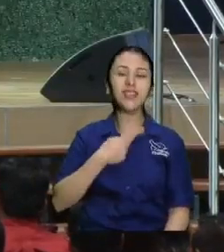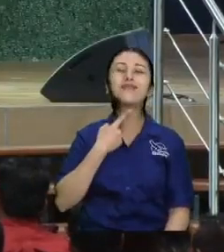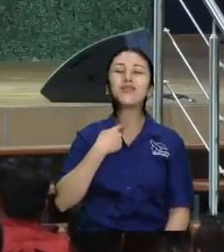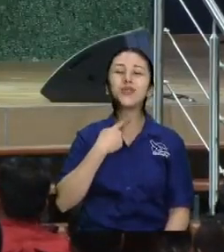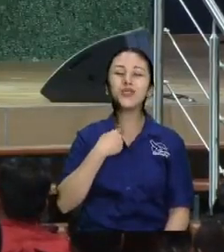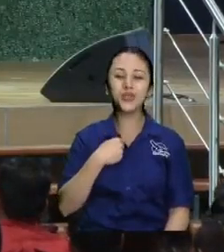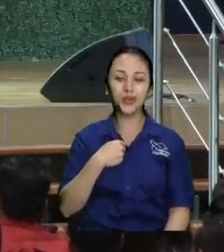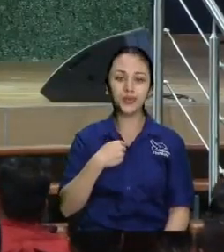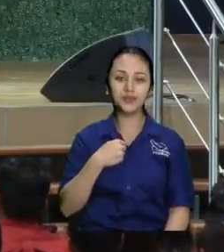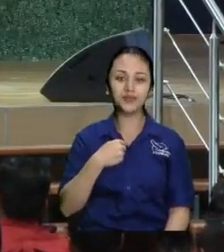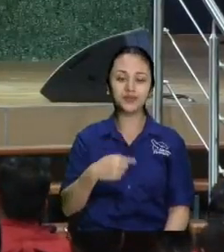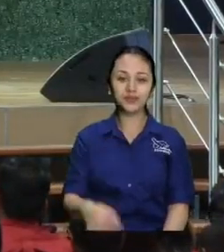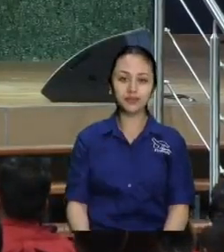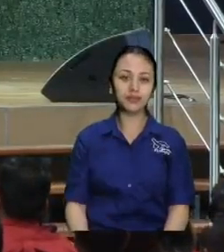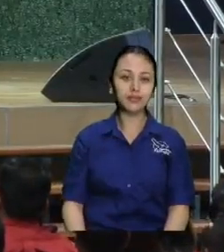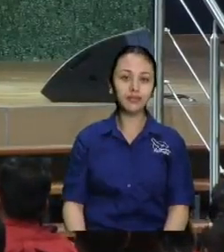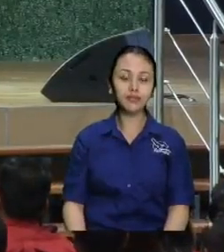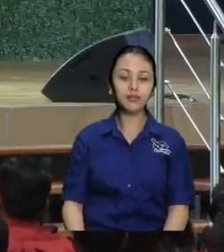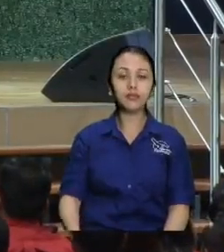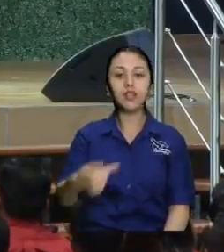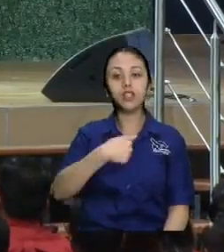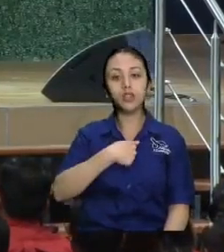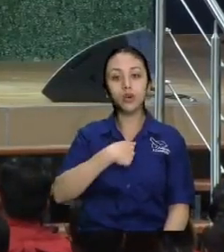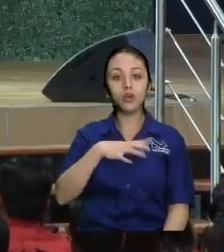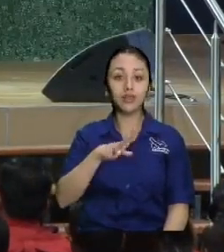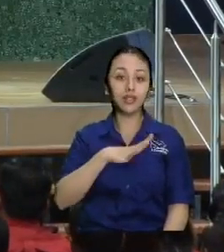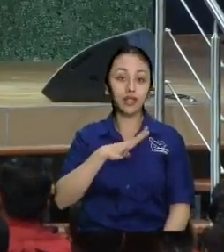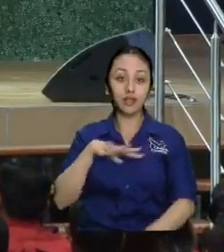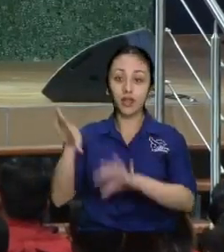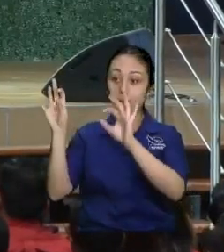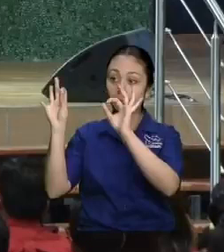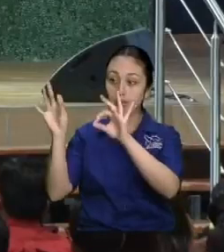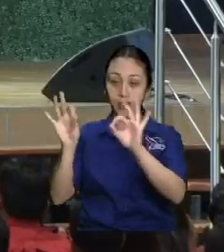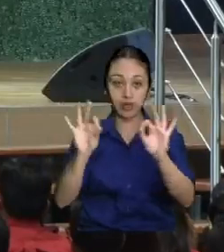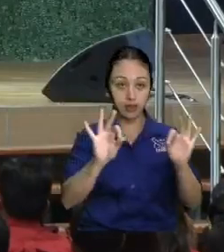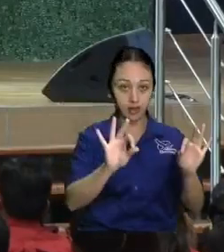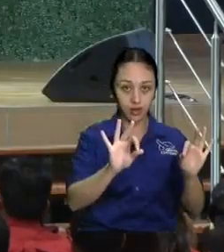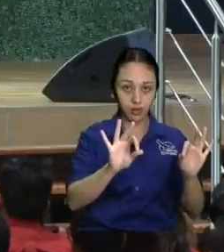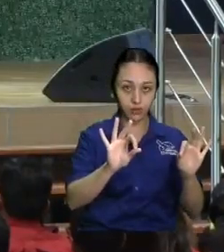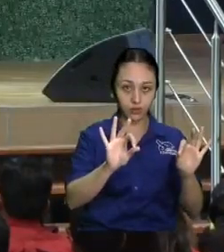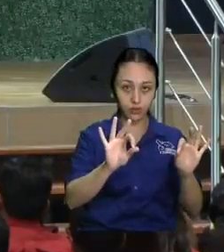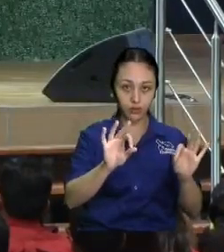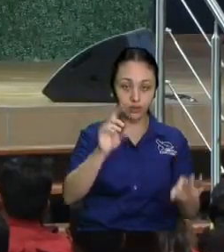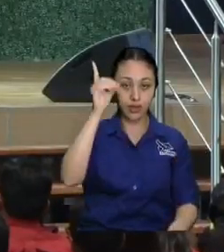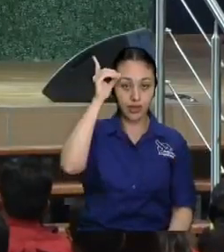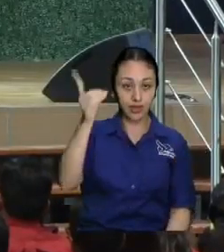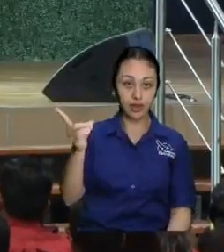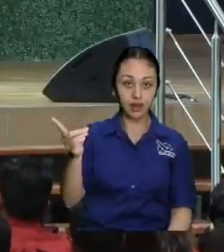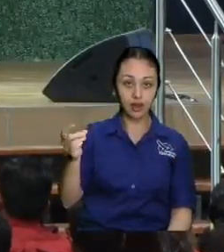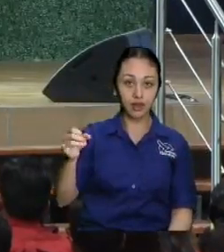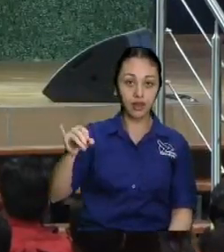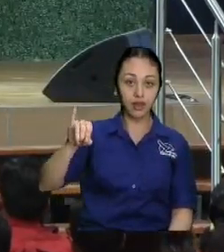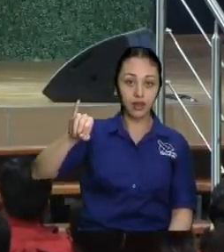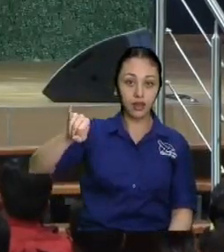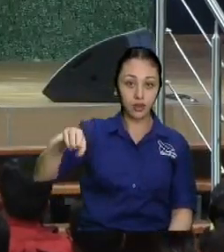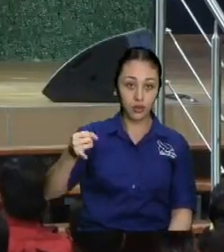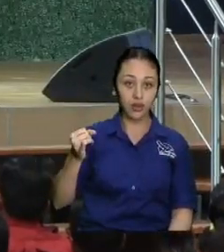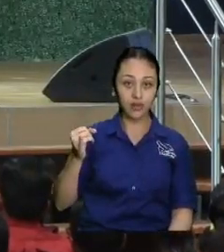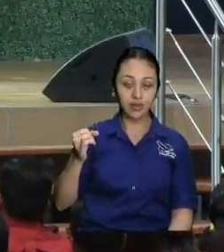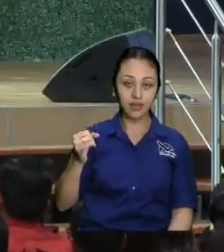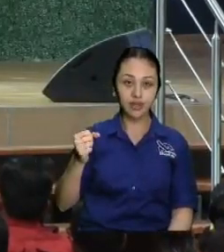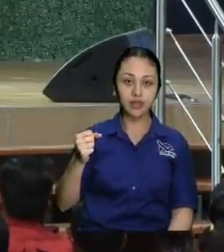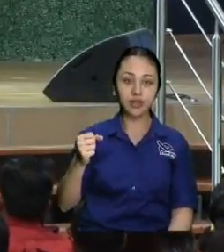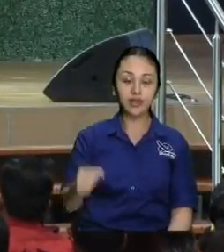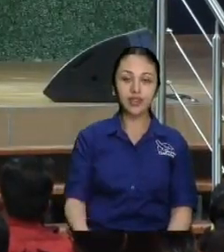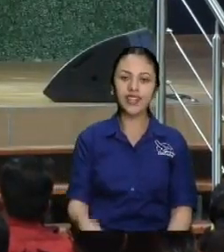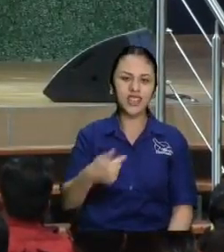Y entonces me tocaba predicarlo el día jueves a los discipuladores. Y me lo eché, pero tremenda,